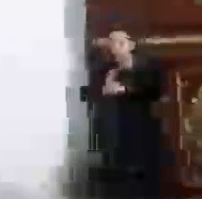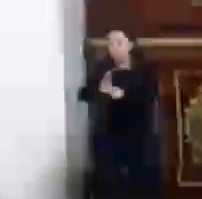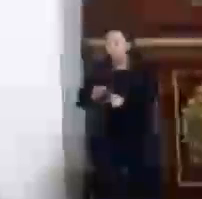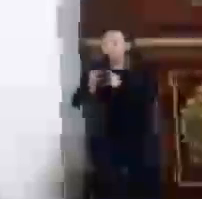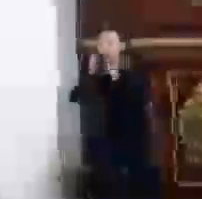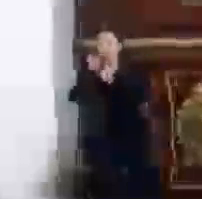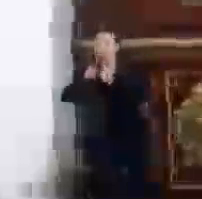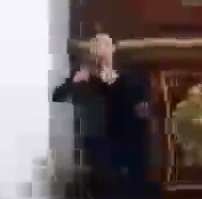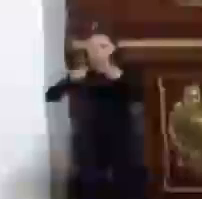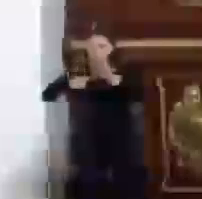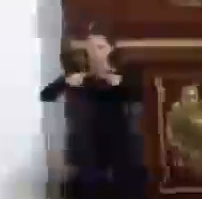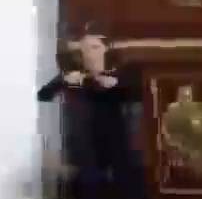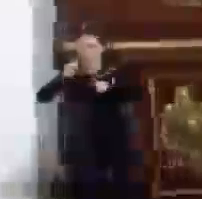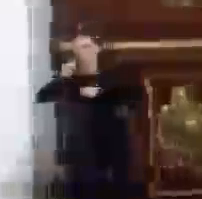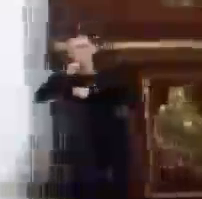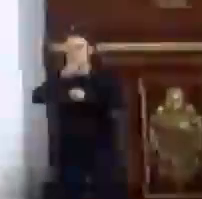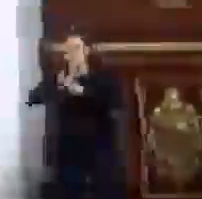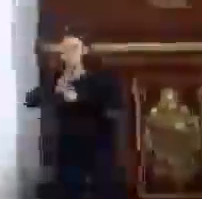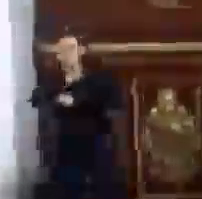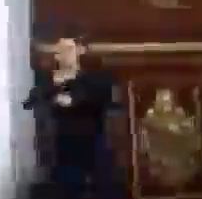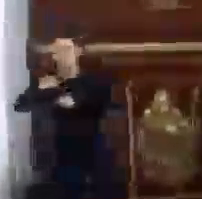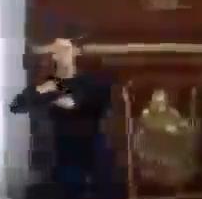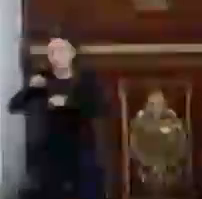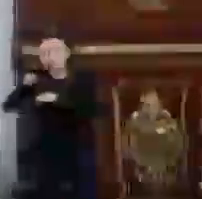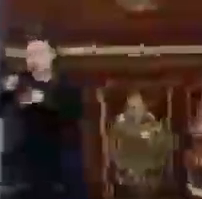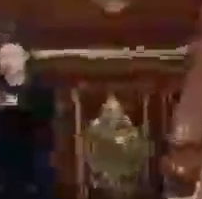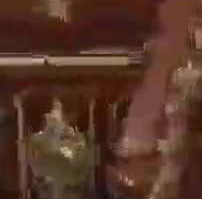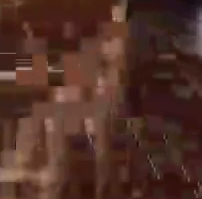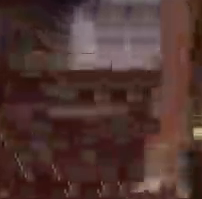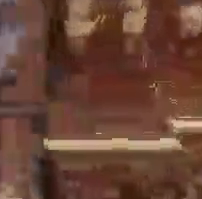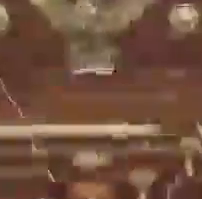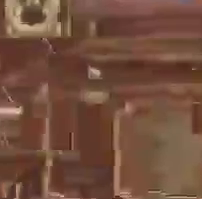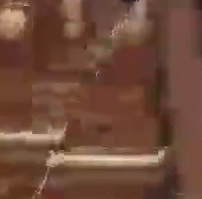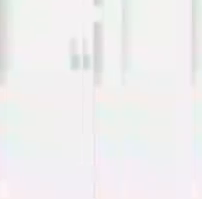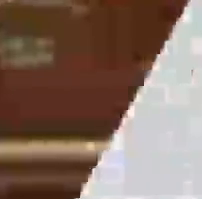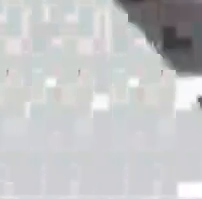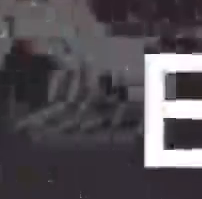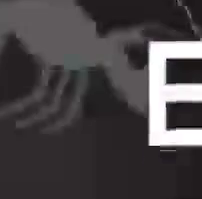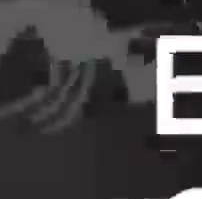recaído al momento de formular su solicitud de información pública.